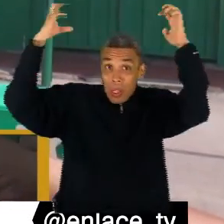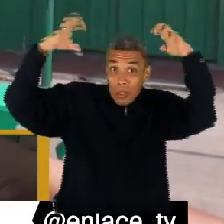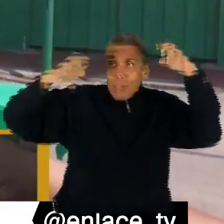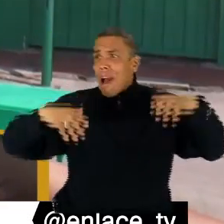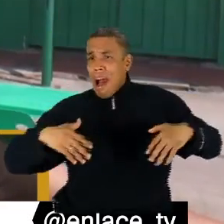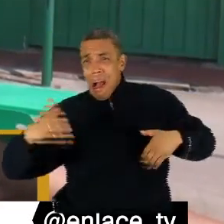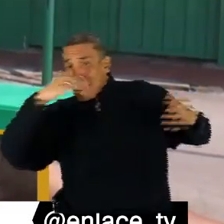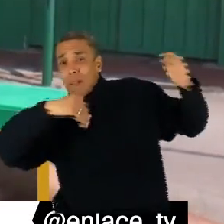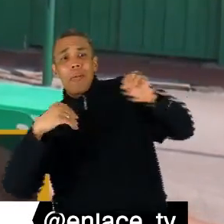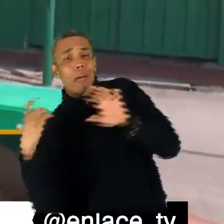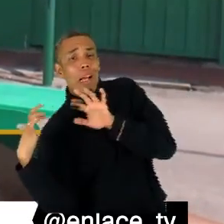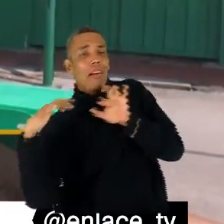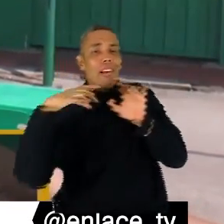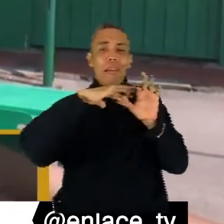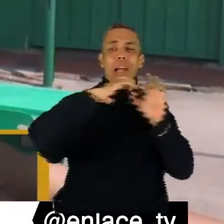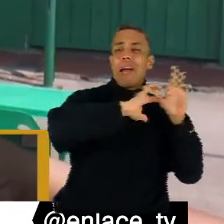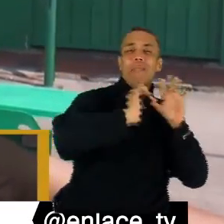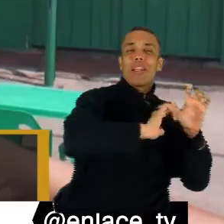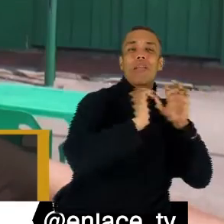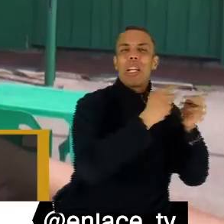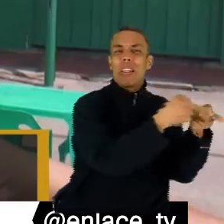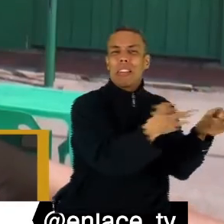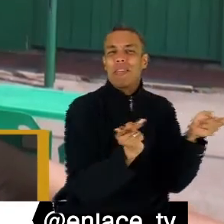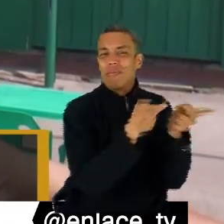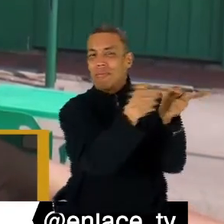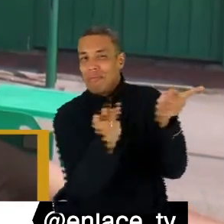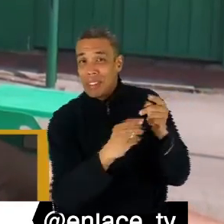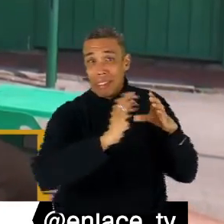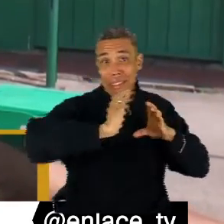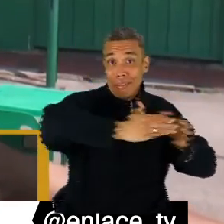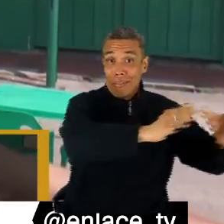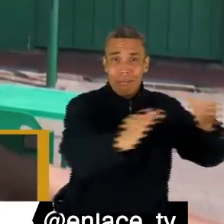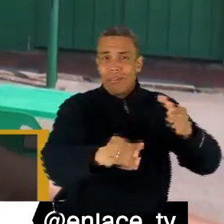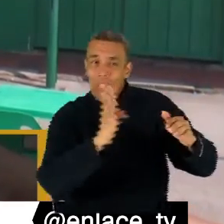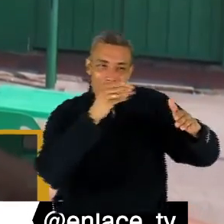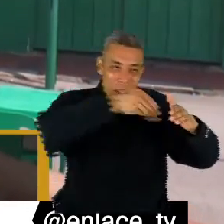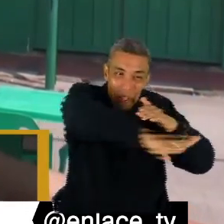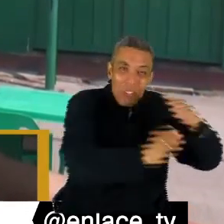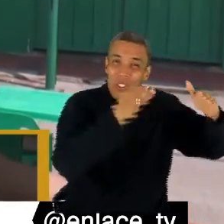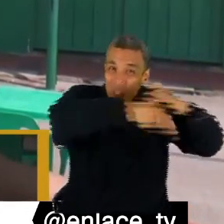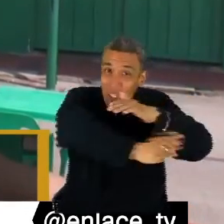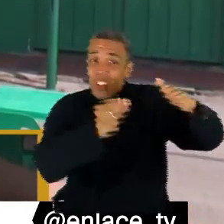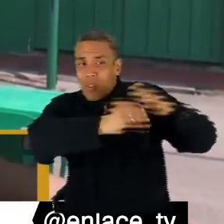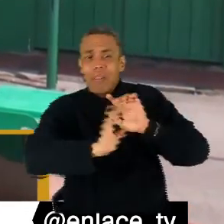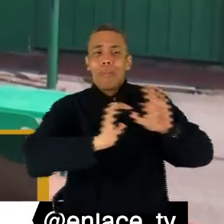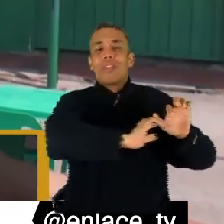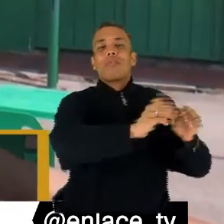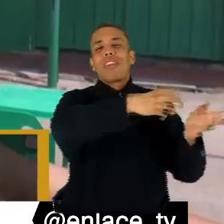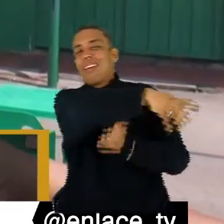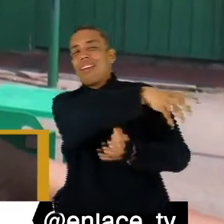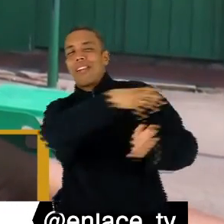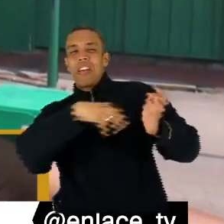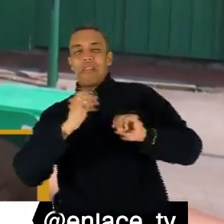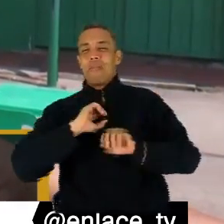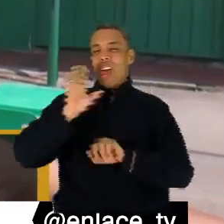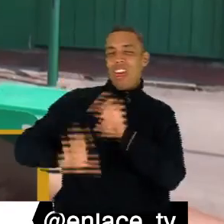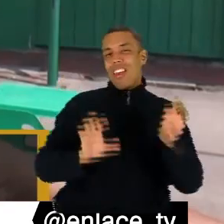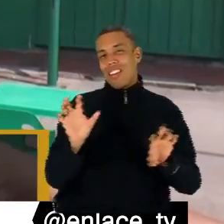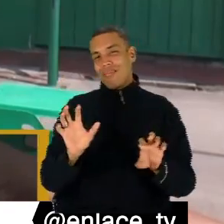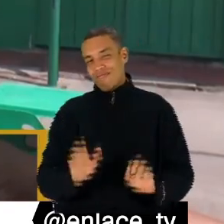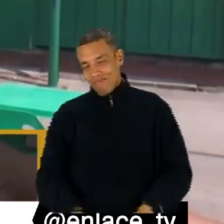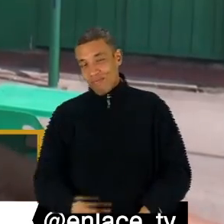desorden, genera malos olores en cada una de las clases. La situación o la problemática, ¿cuál es? Que no tenemos